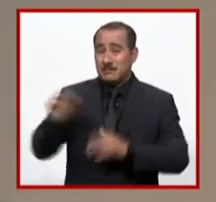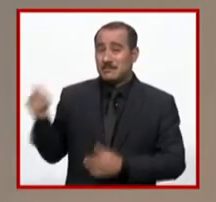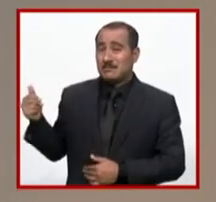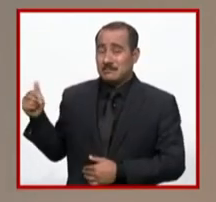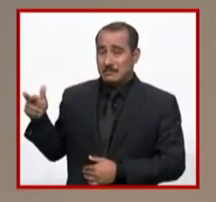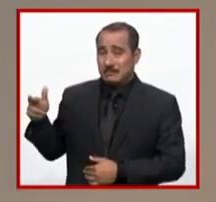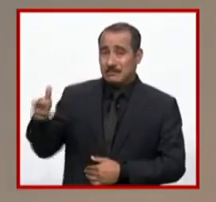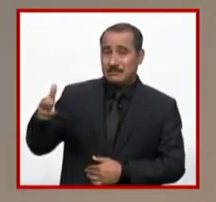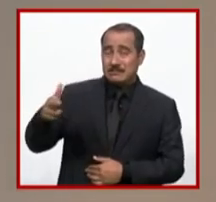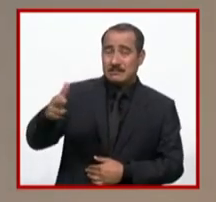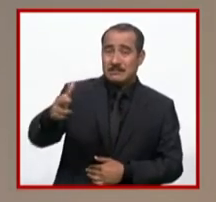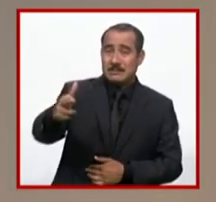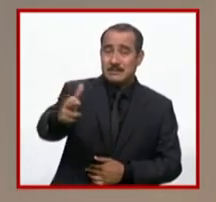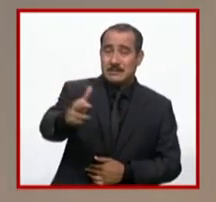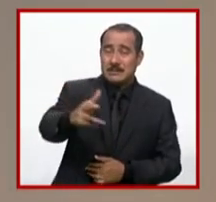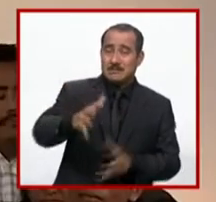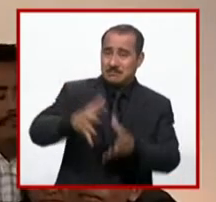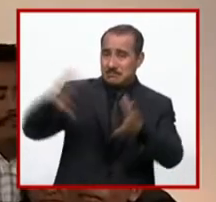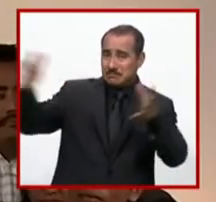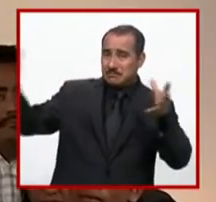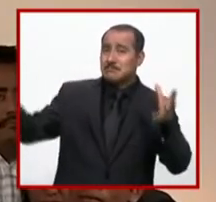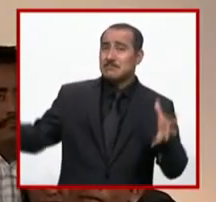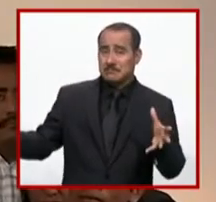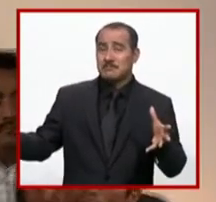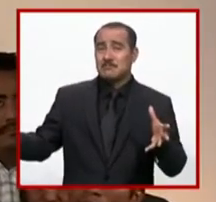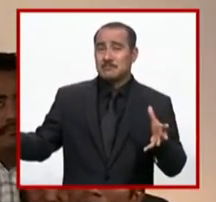un caudaloso río,